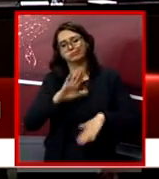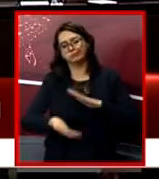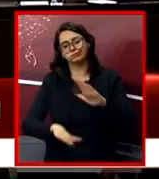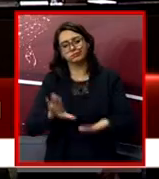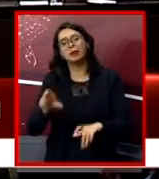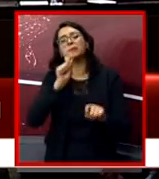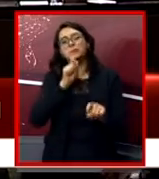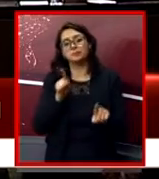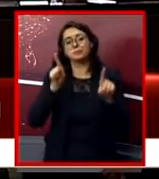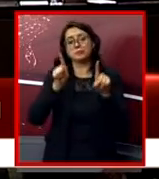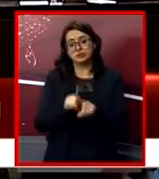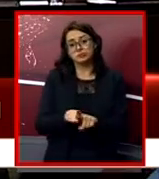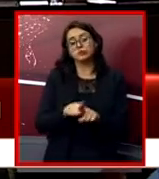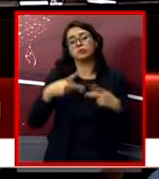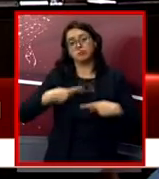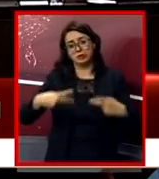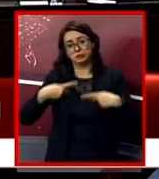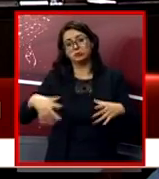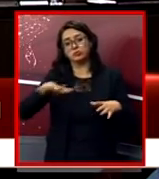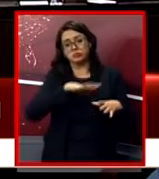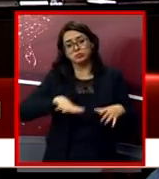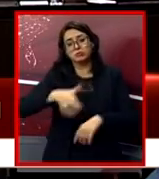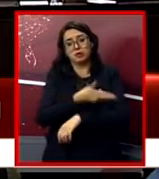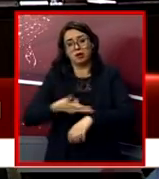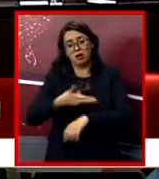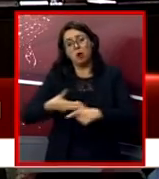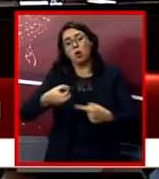la capacidad de la sociedad civil para organizarse.